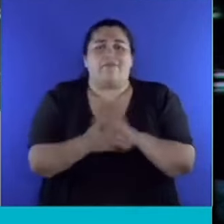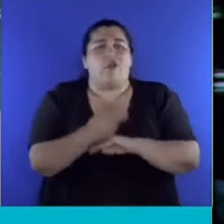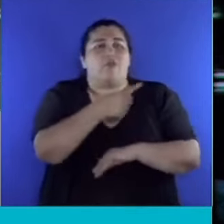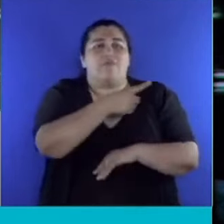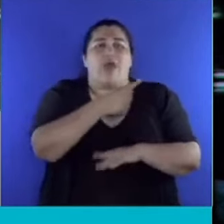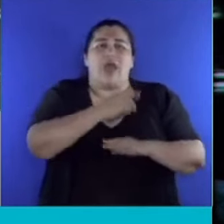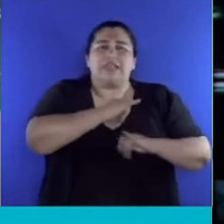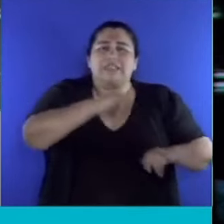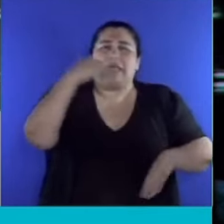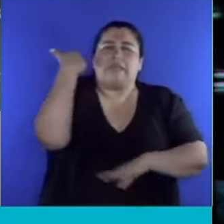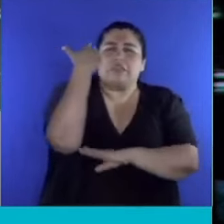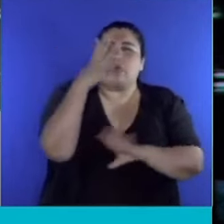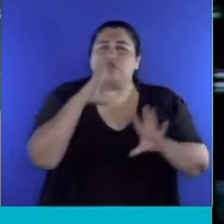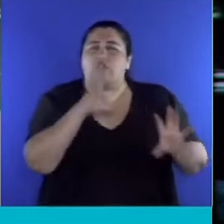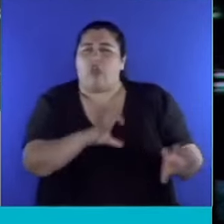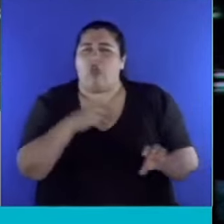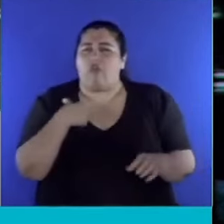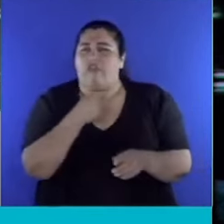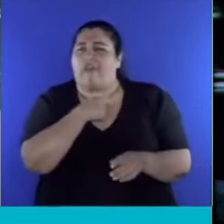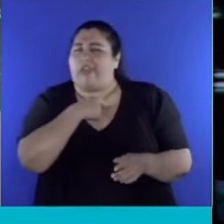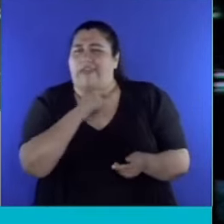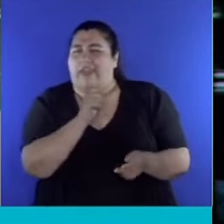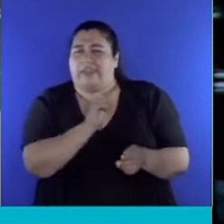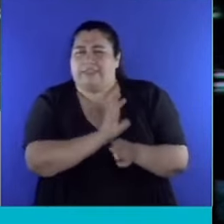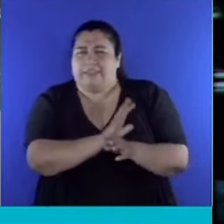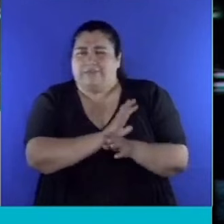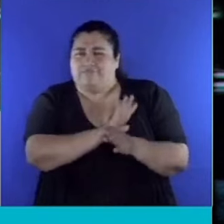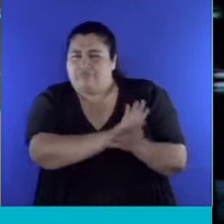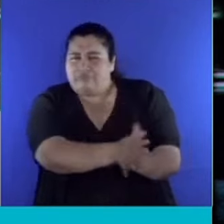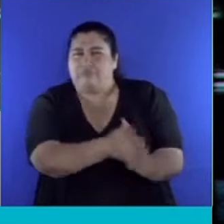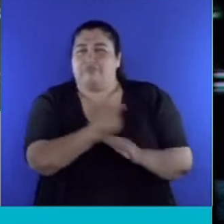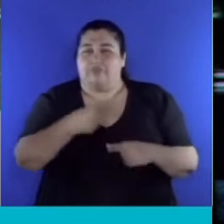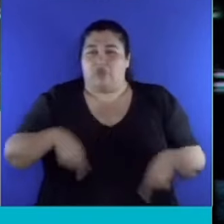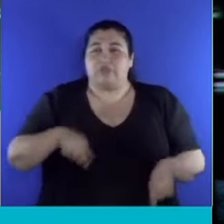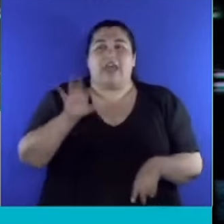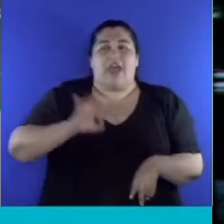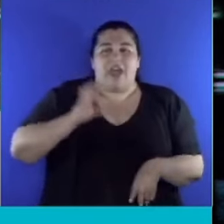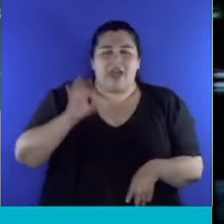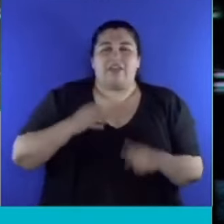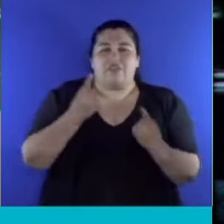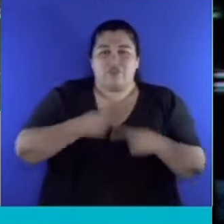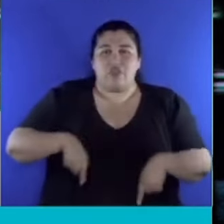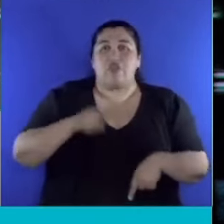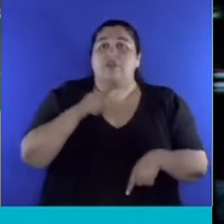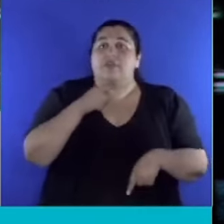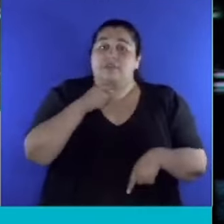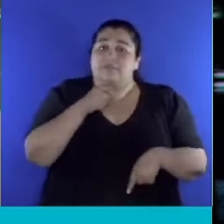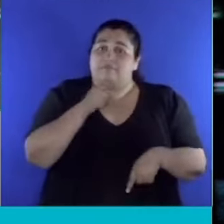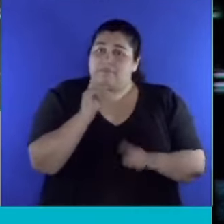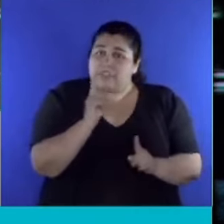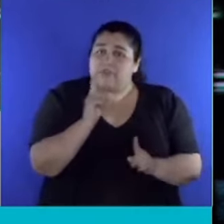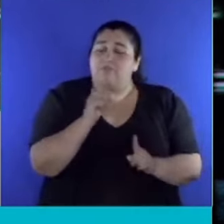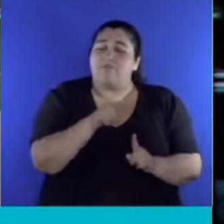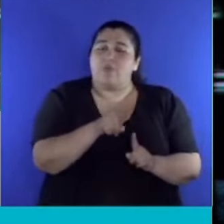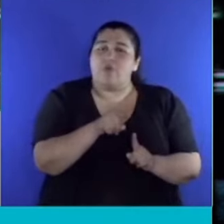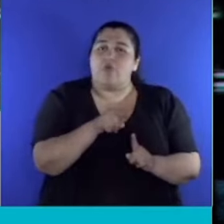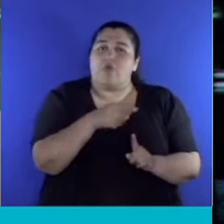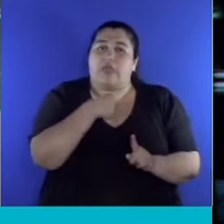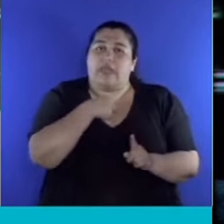odio intentan decir que lo que sucedió en aquellos años estuvo bien intentan inclusive